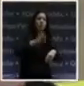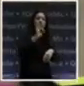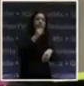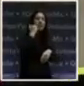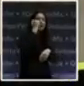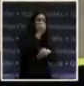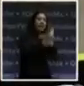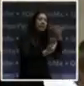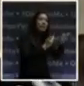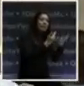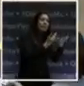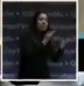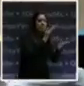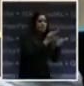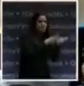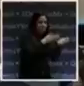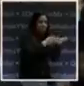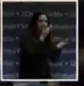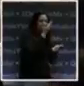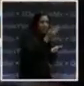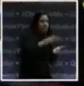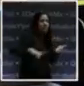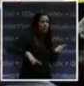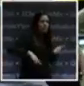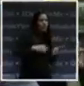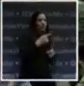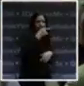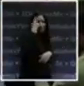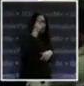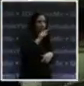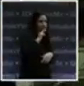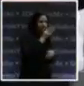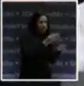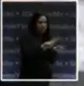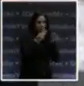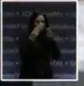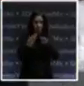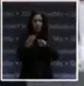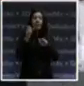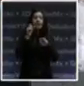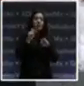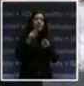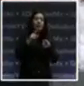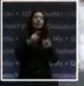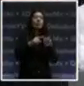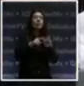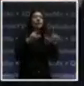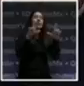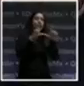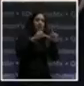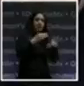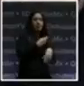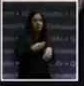trámite, se le facilite el trámite. Hoy, la factibilidad de giro, la licencia